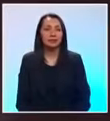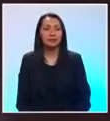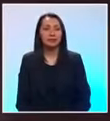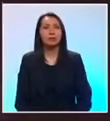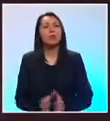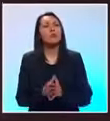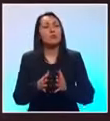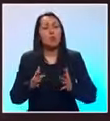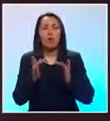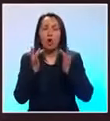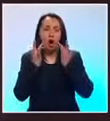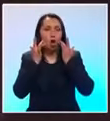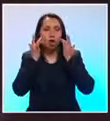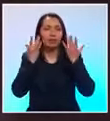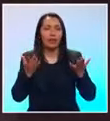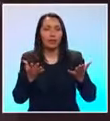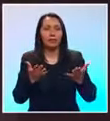Muy contento.